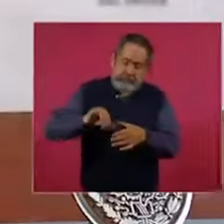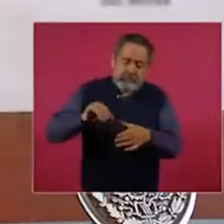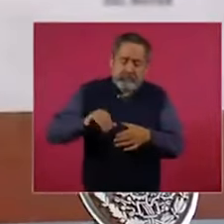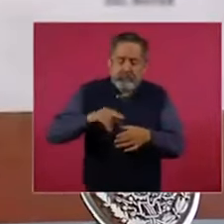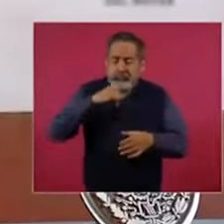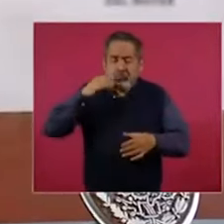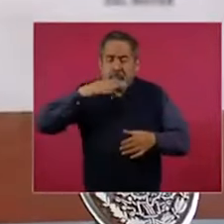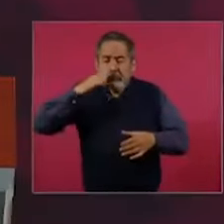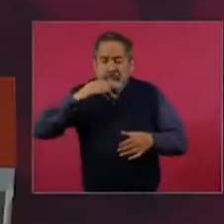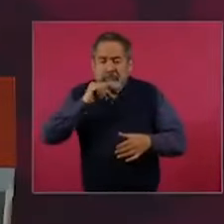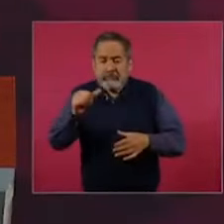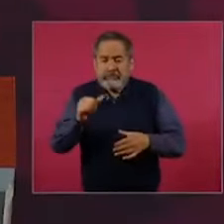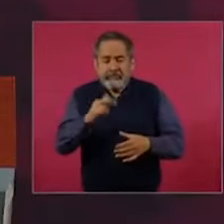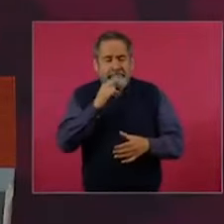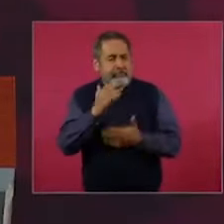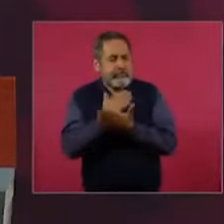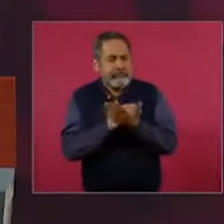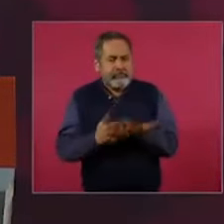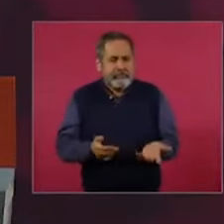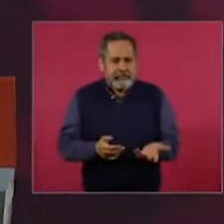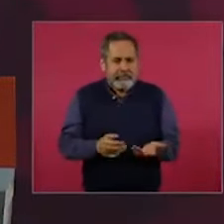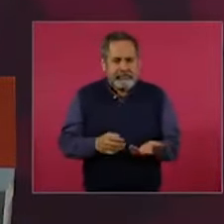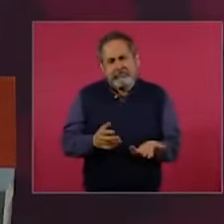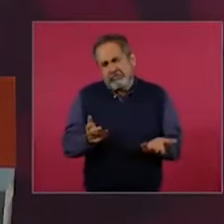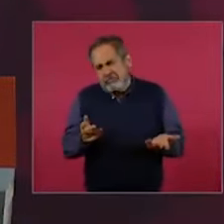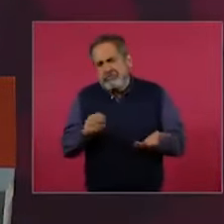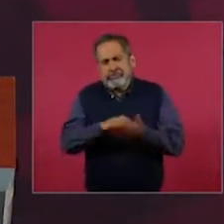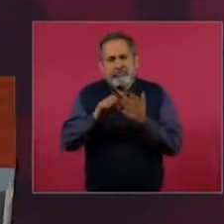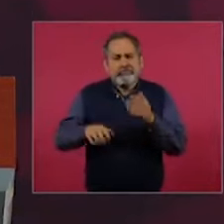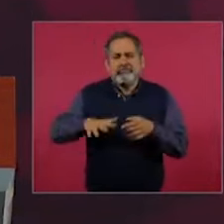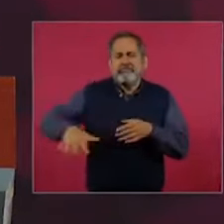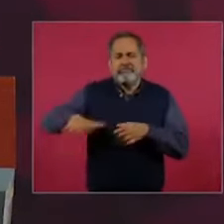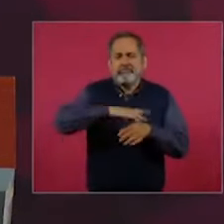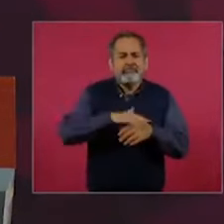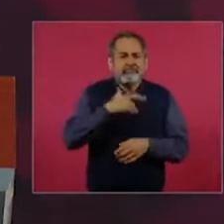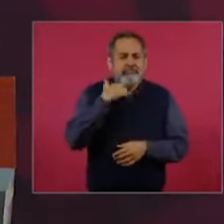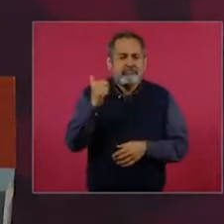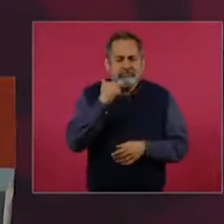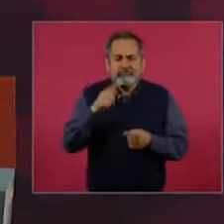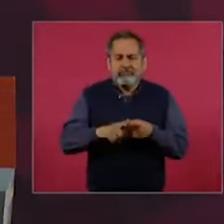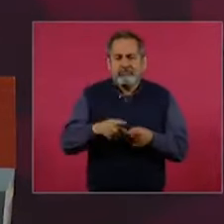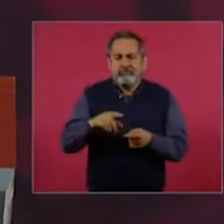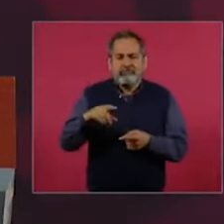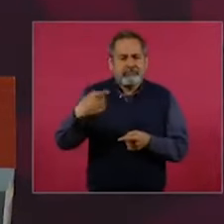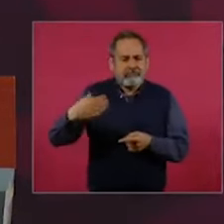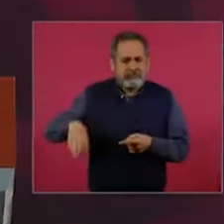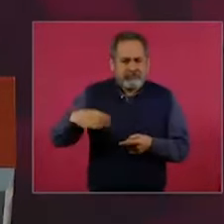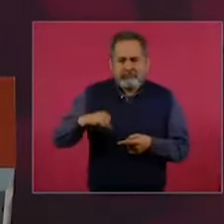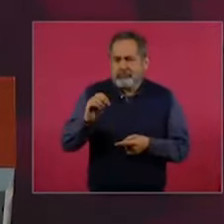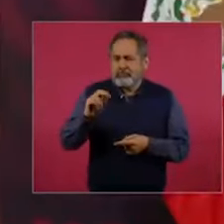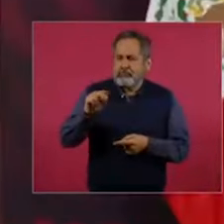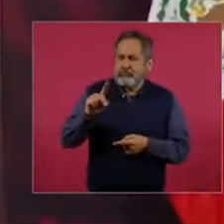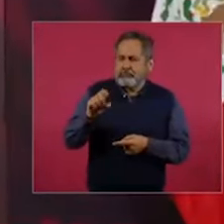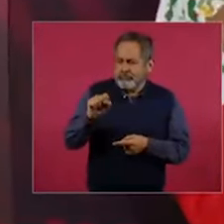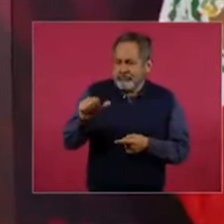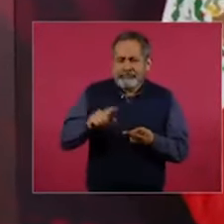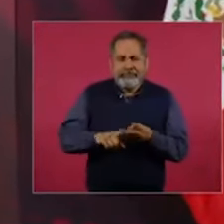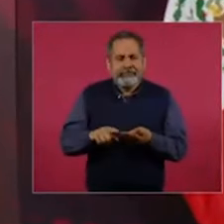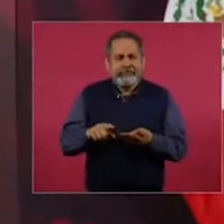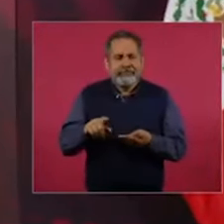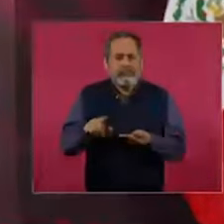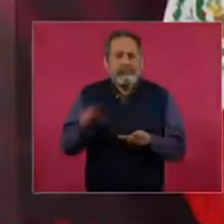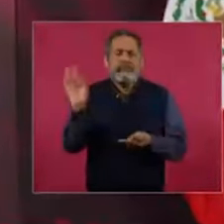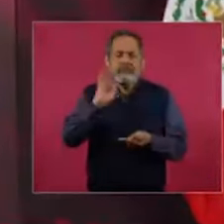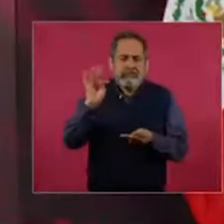cada 10 jóvenes Pues bueno acceden a un trabajo después de estar en este programa que consiste en que los jóvenes Pues